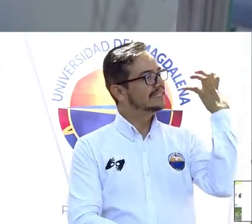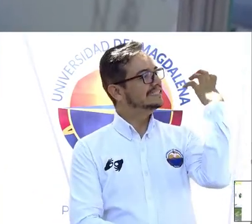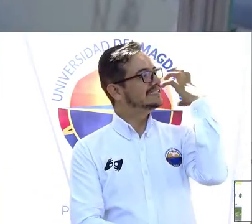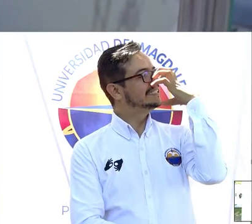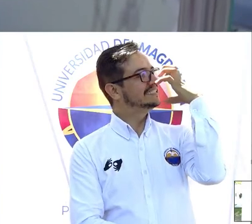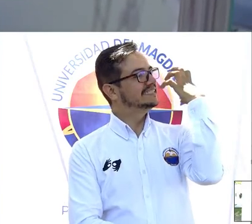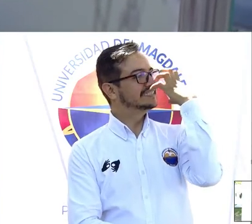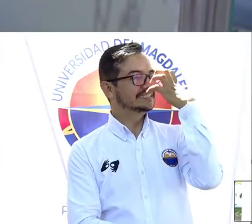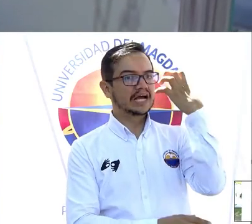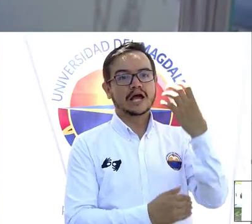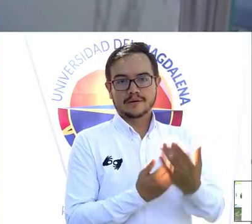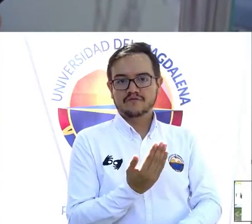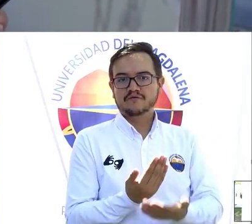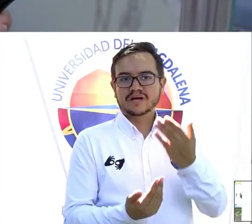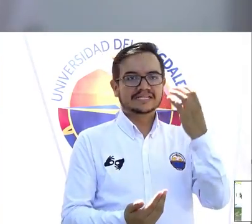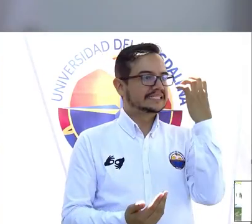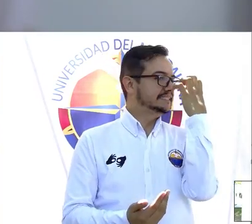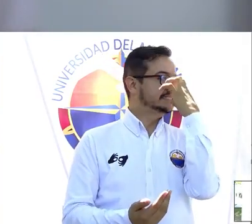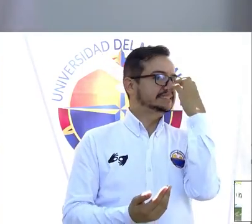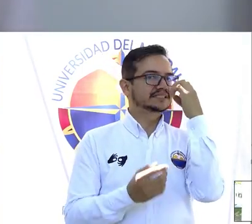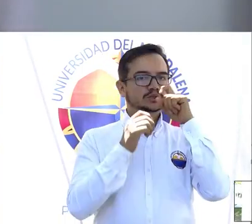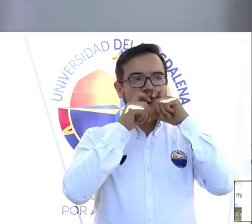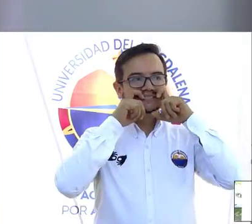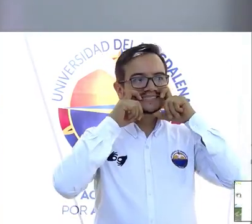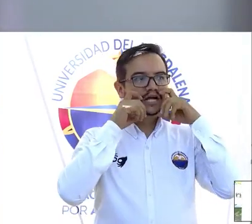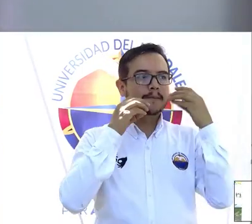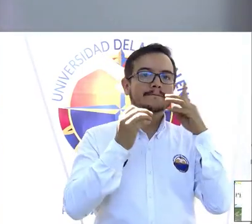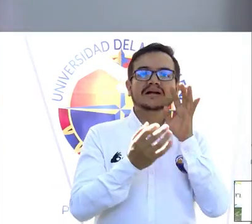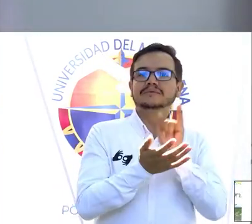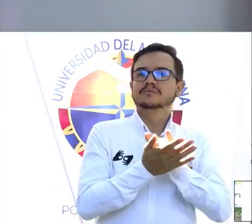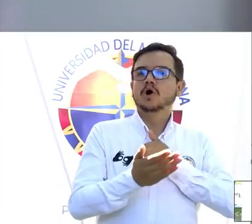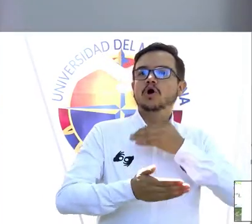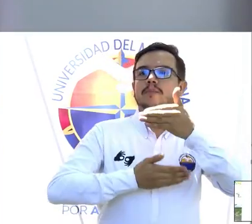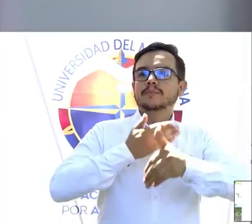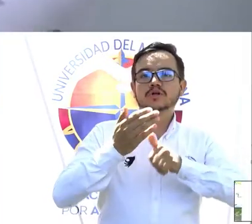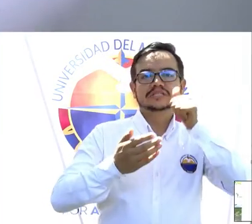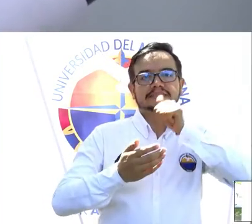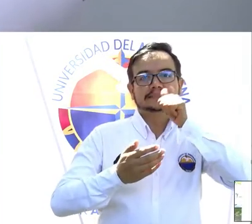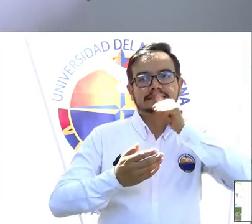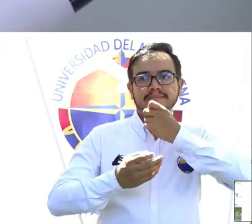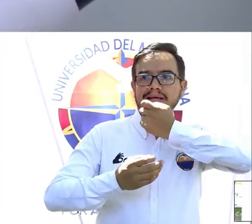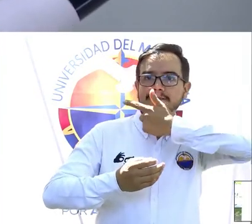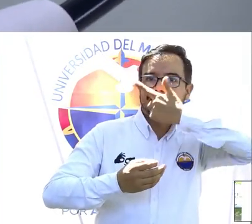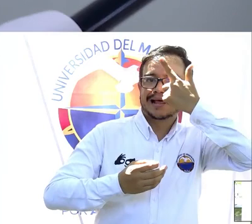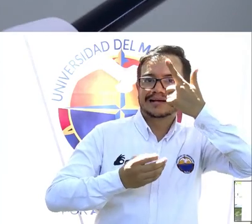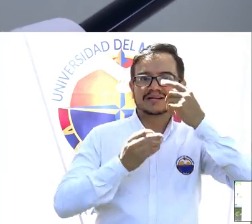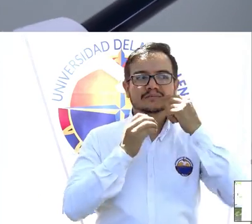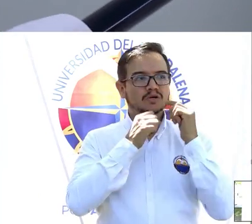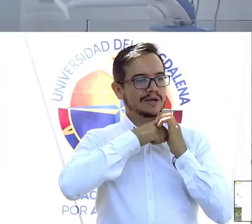Valo, la lámpara de 3M para los procesos de polimerización